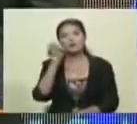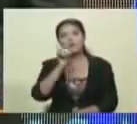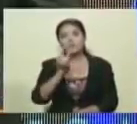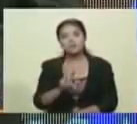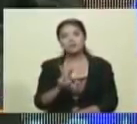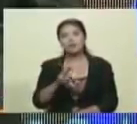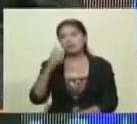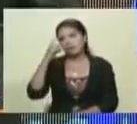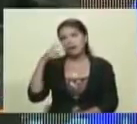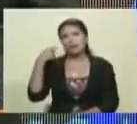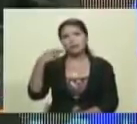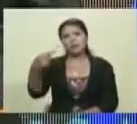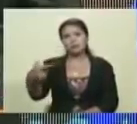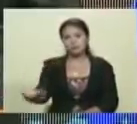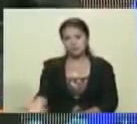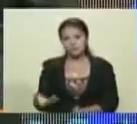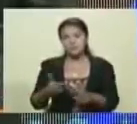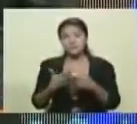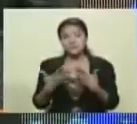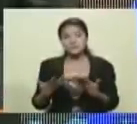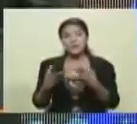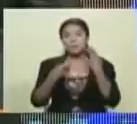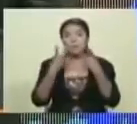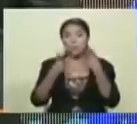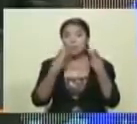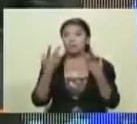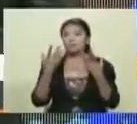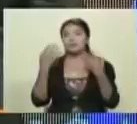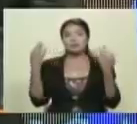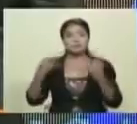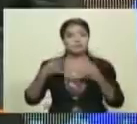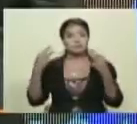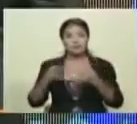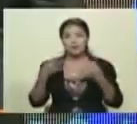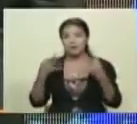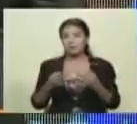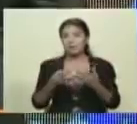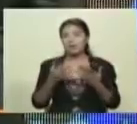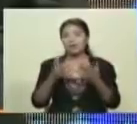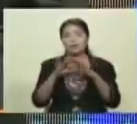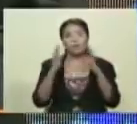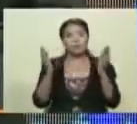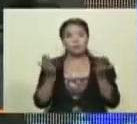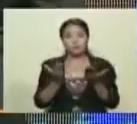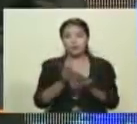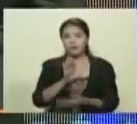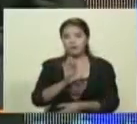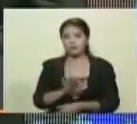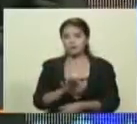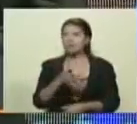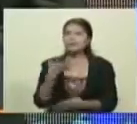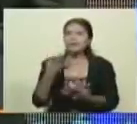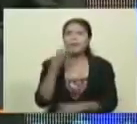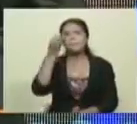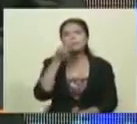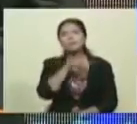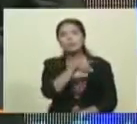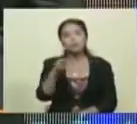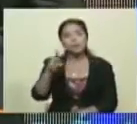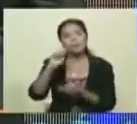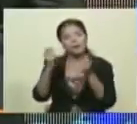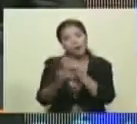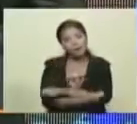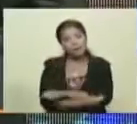cotidiana, dentro de esa política de desgaste permanente que hacen a nivel global. ¿Qué tienen pensado ustedes para